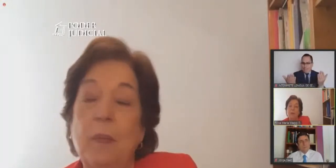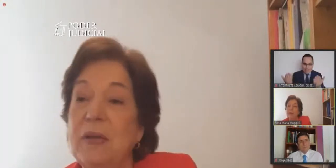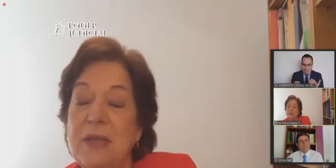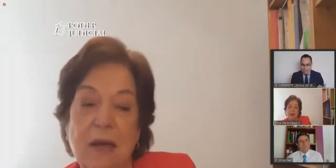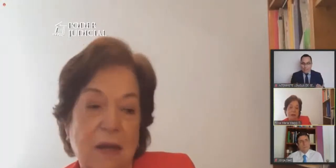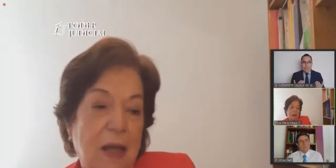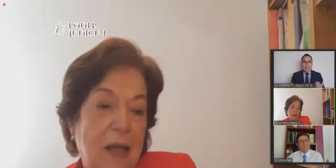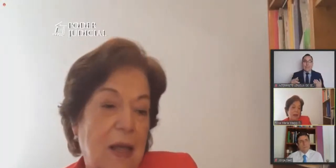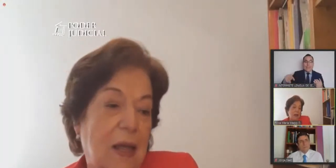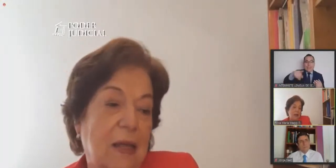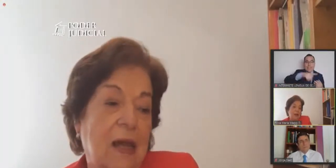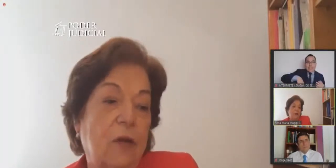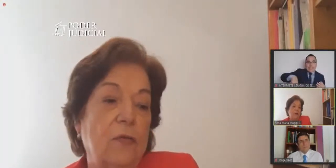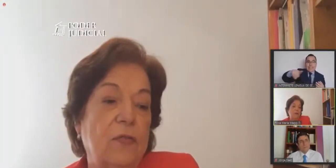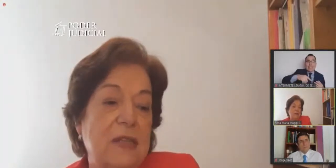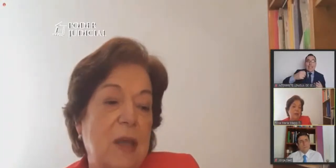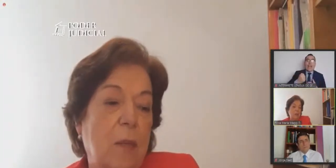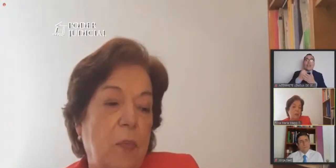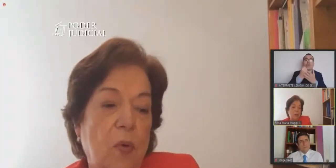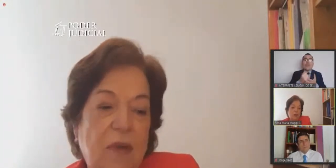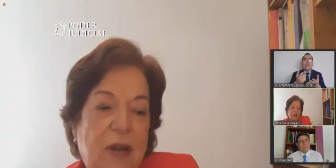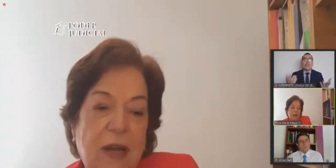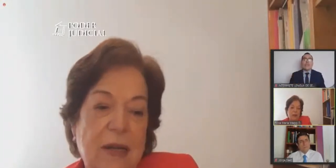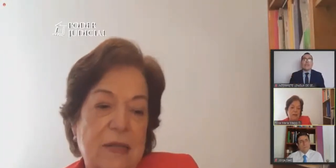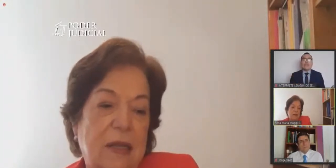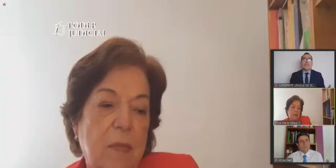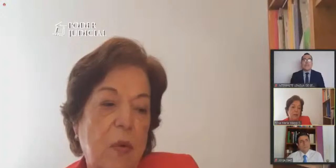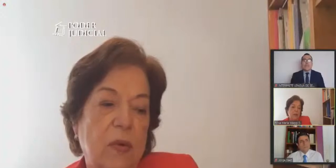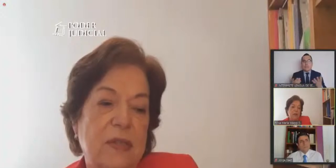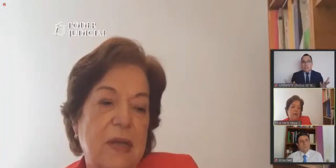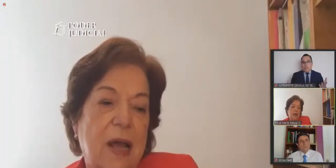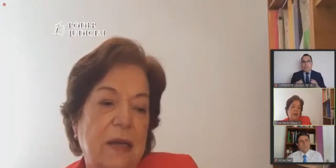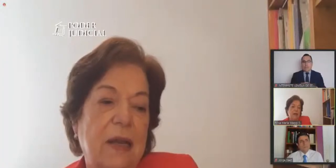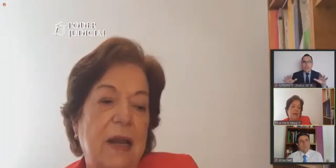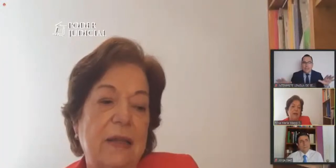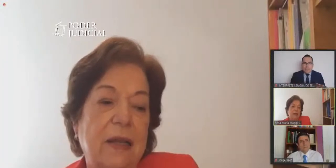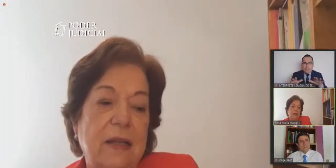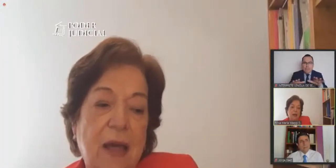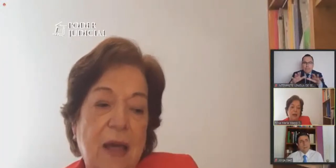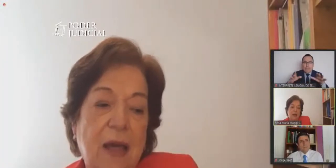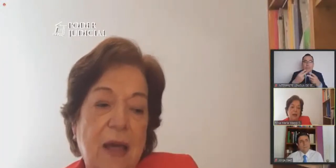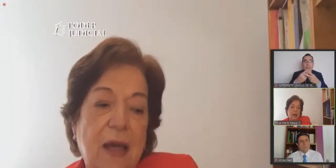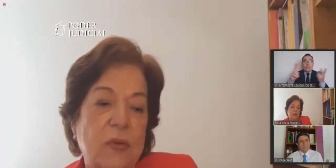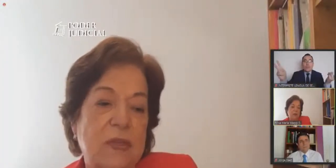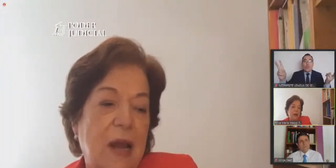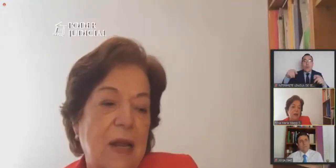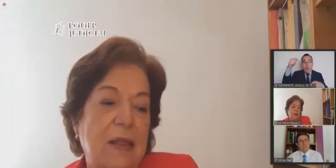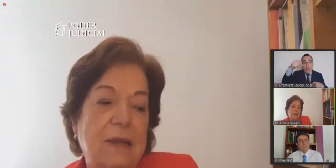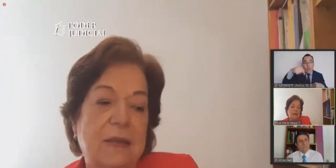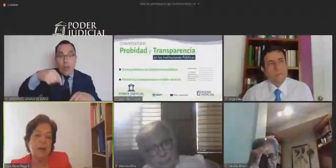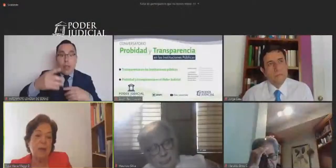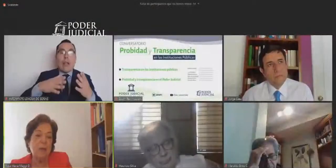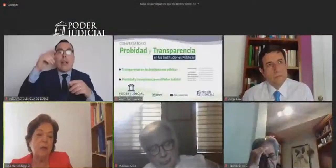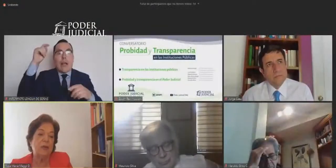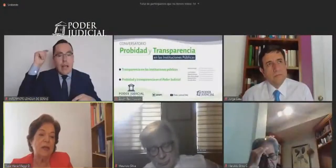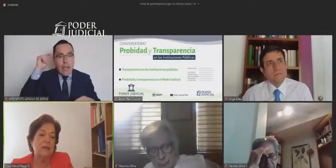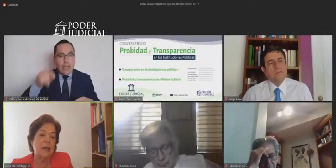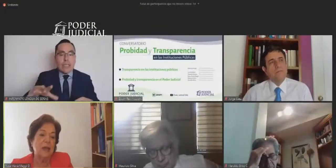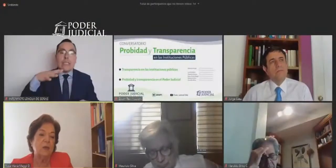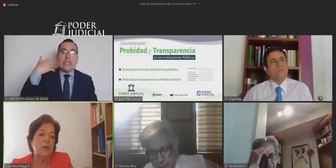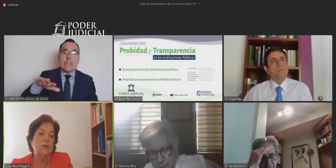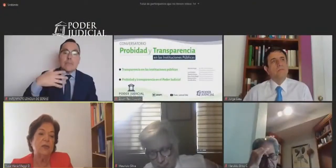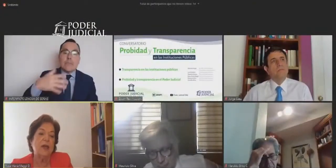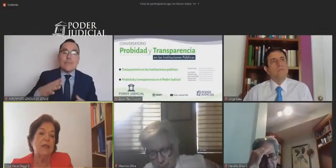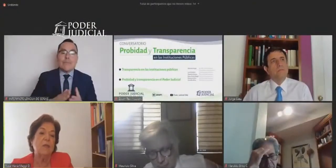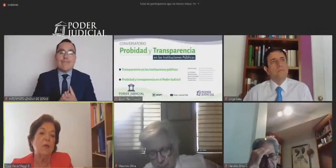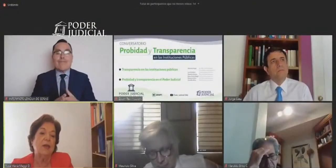requerimiento al expresar que la confianza pública en el sistema judicial y en la integridad del poder judicial es de extrema importancia